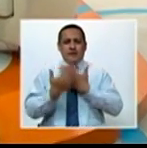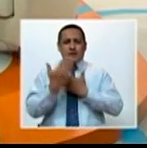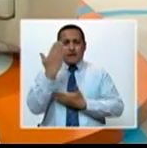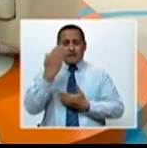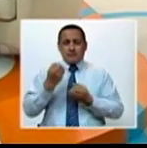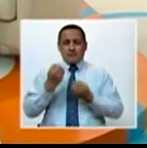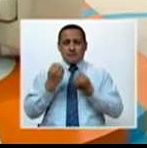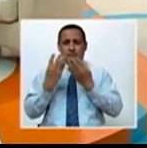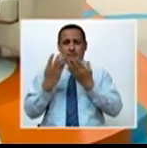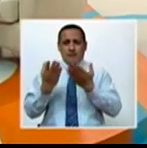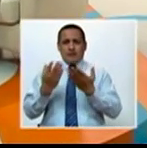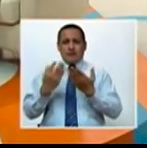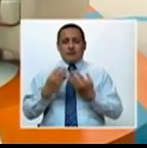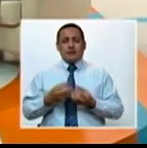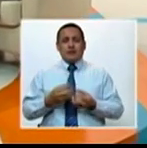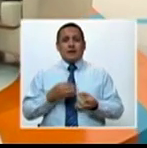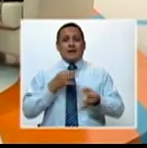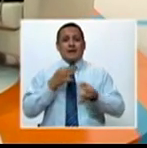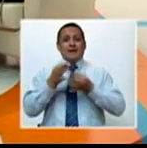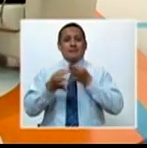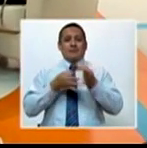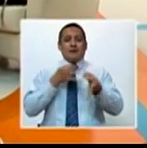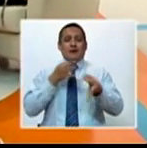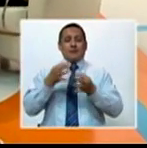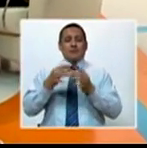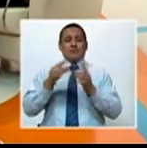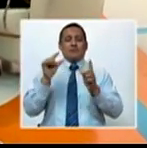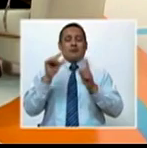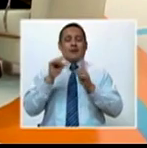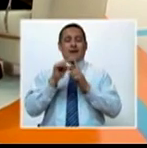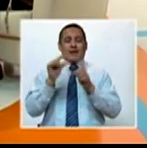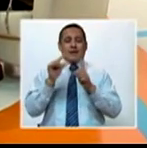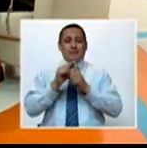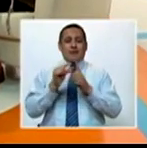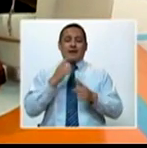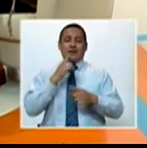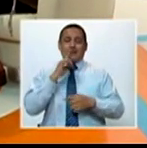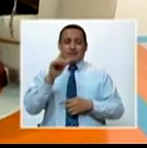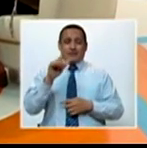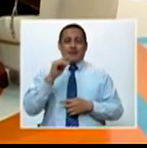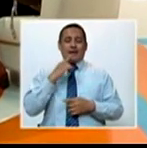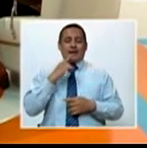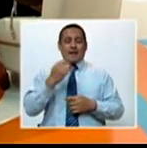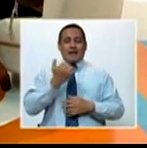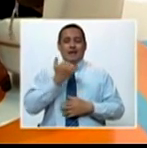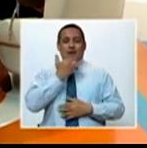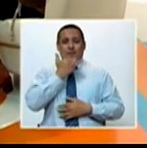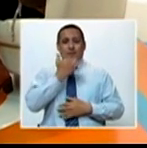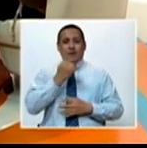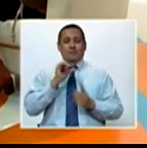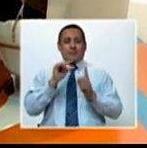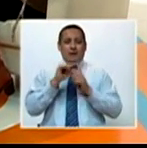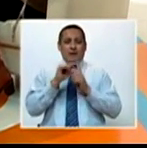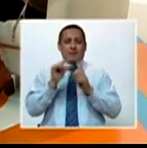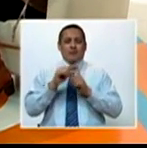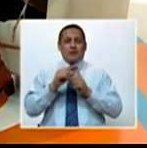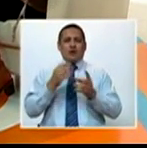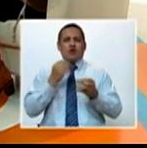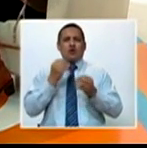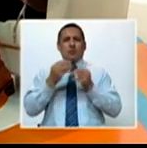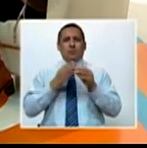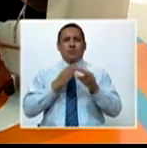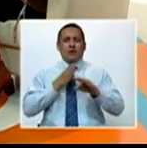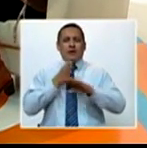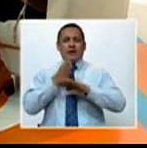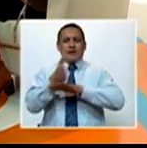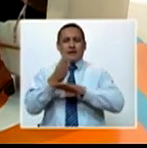días. Sí, muy bueno tu latín. Por la ya, y salir trasquilado,